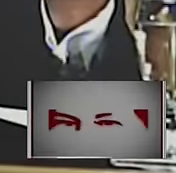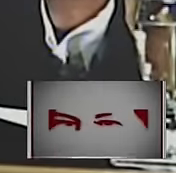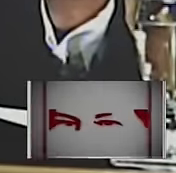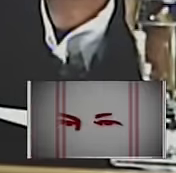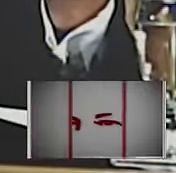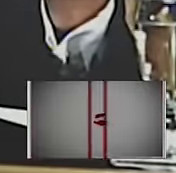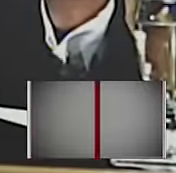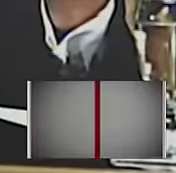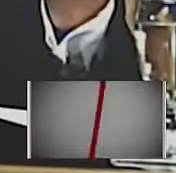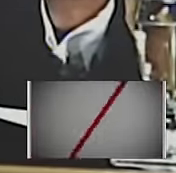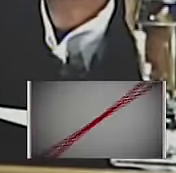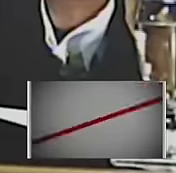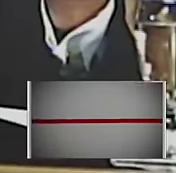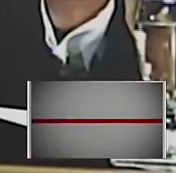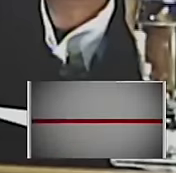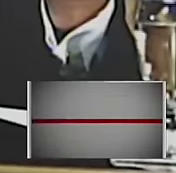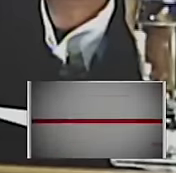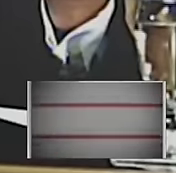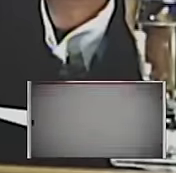pues.